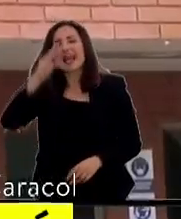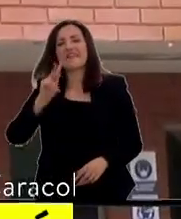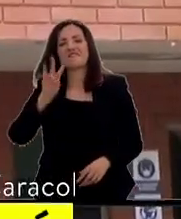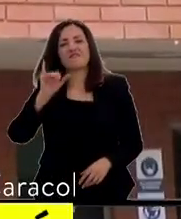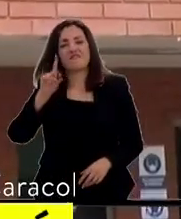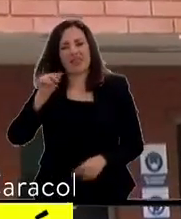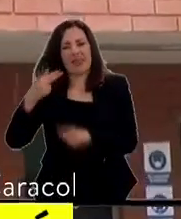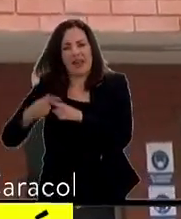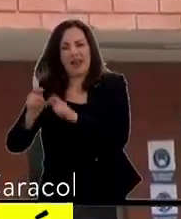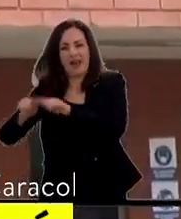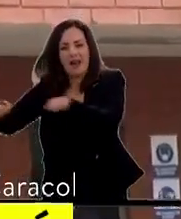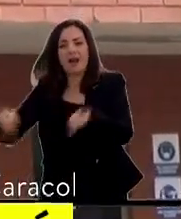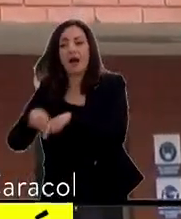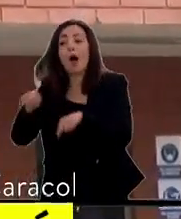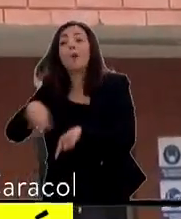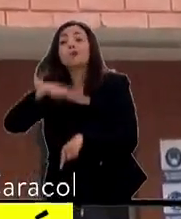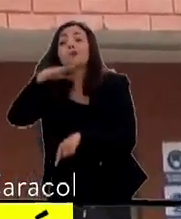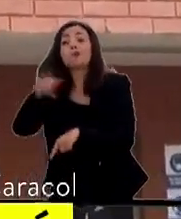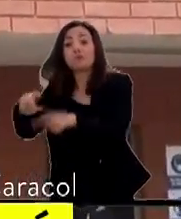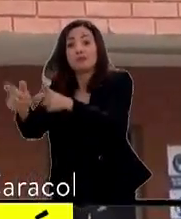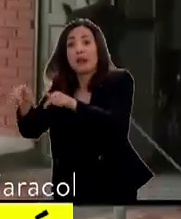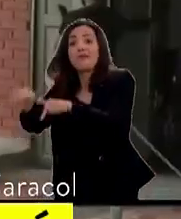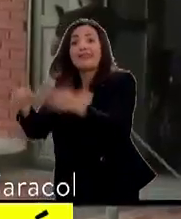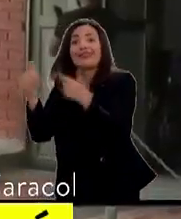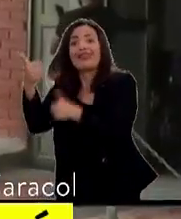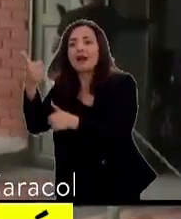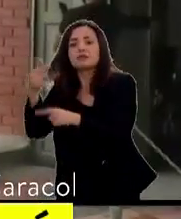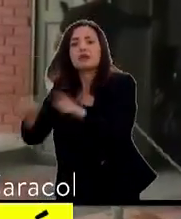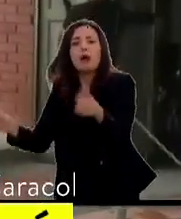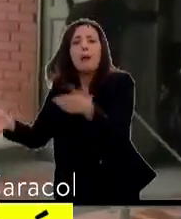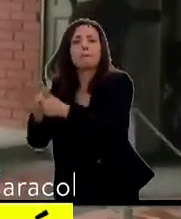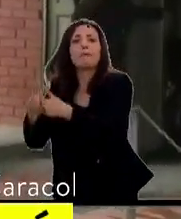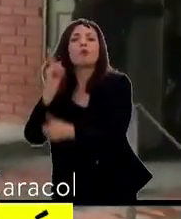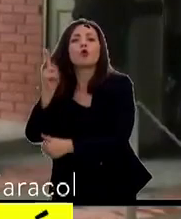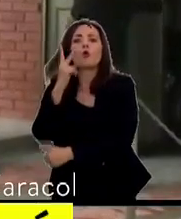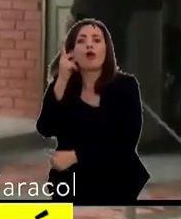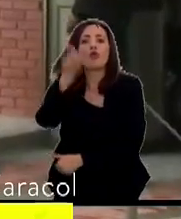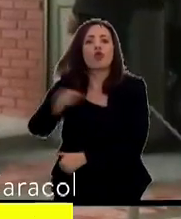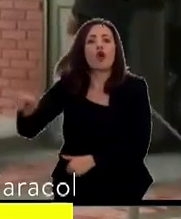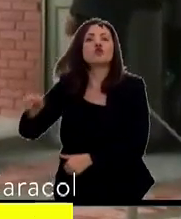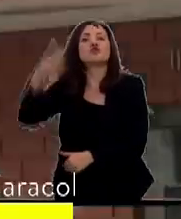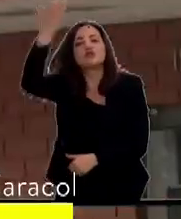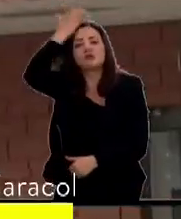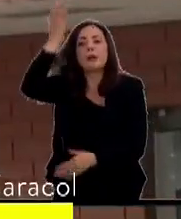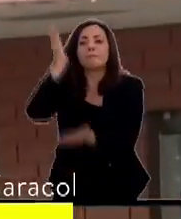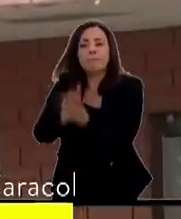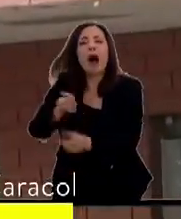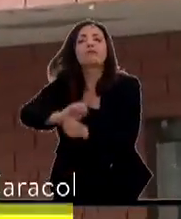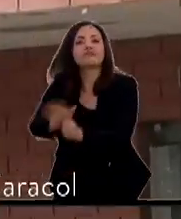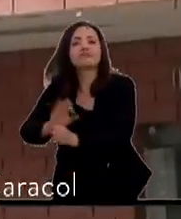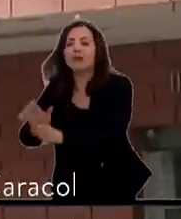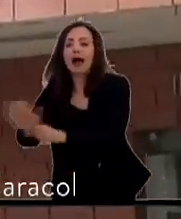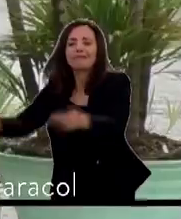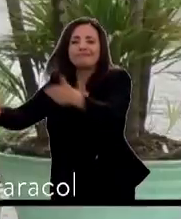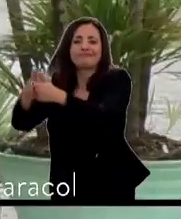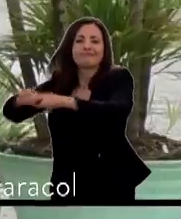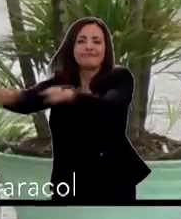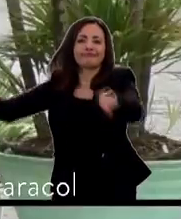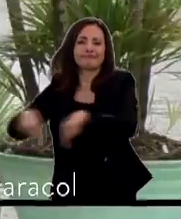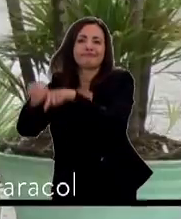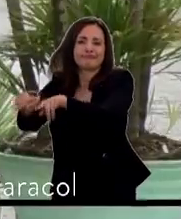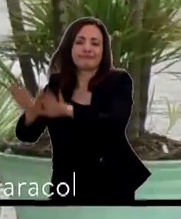de 10 camas, está cerrada temporalmente porque 2 de sus enfermeras dieron positivo para COVID-19.